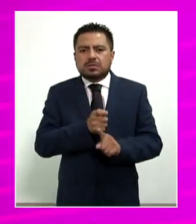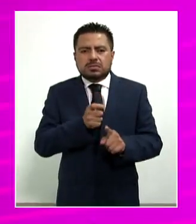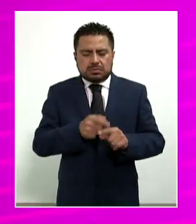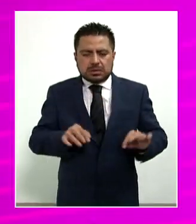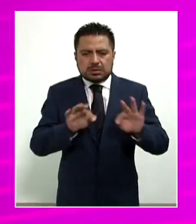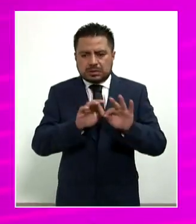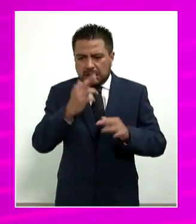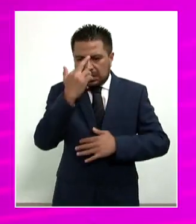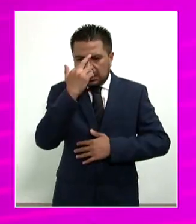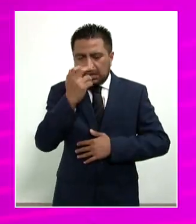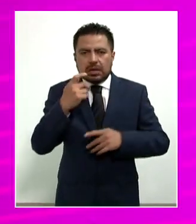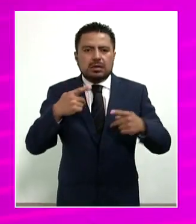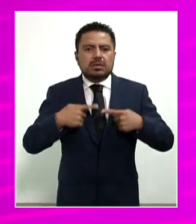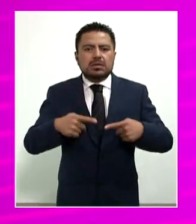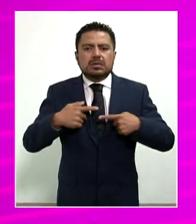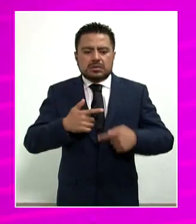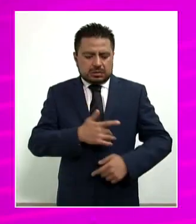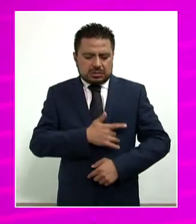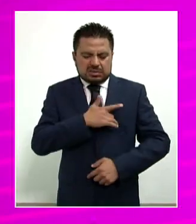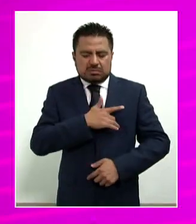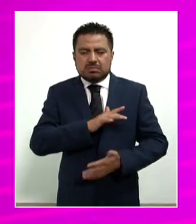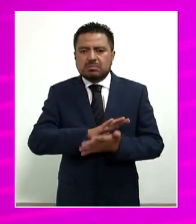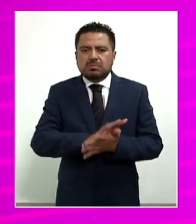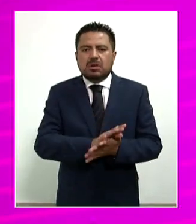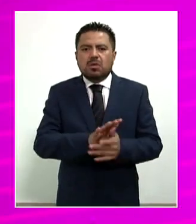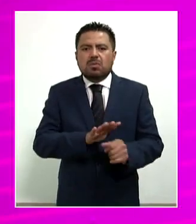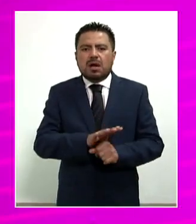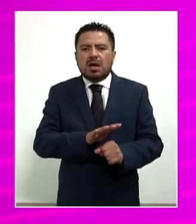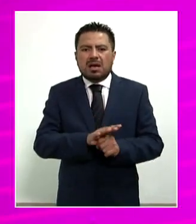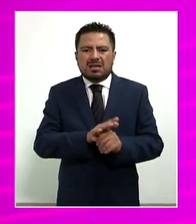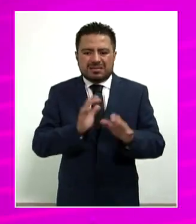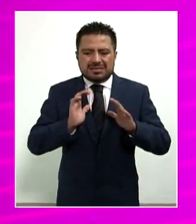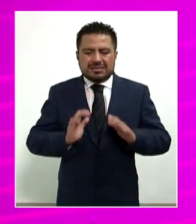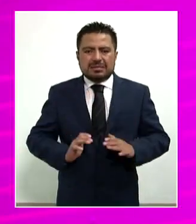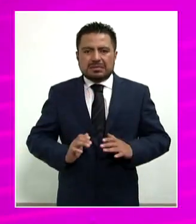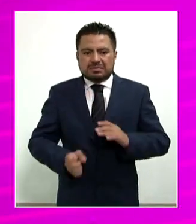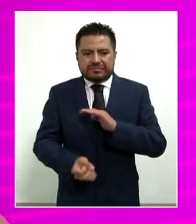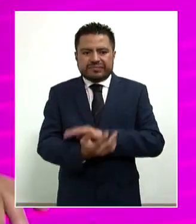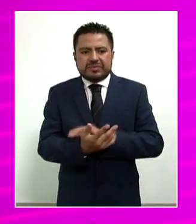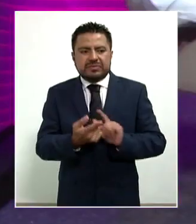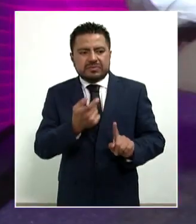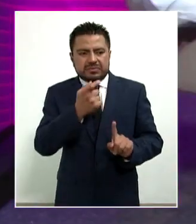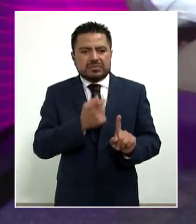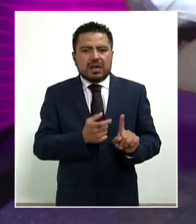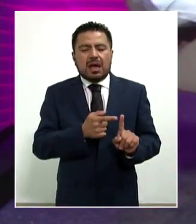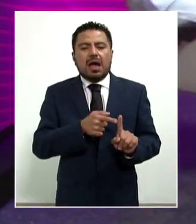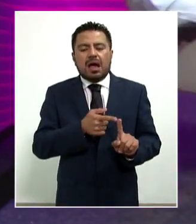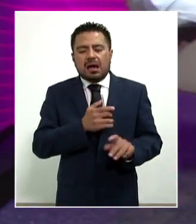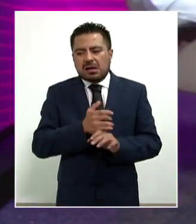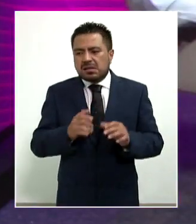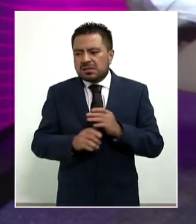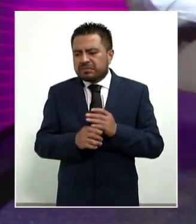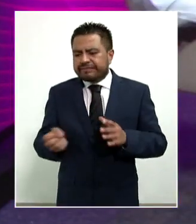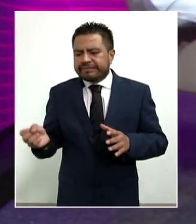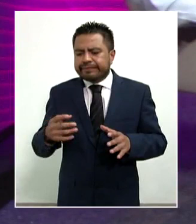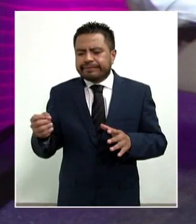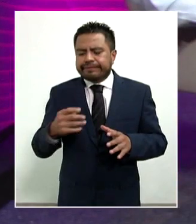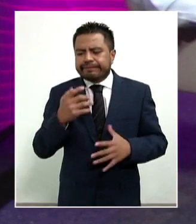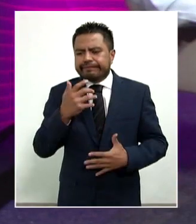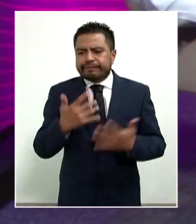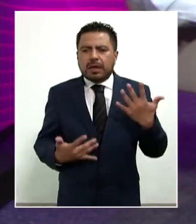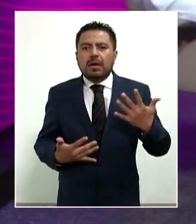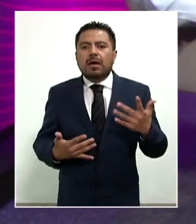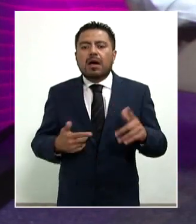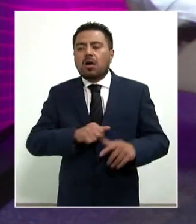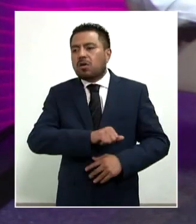principal razón por la que la gente se siente discriminada es por su apariencia física. Y en eso caben un montón de cosas.